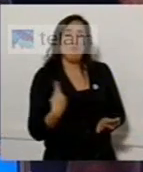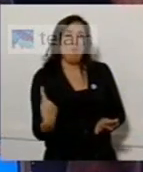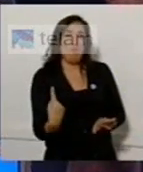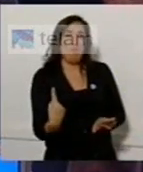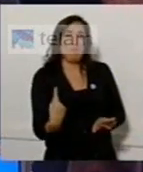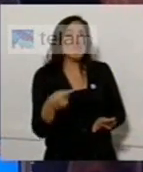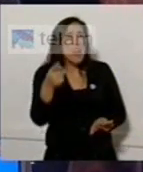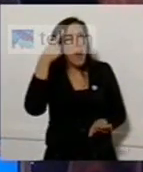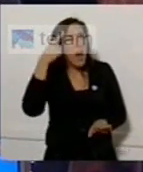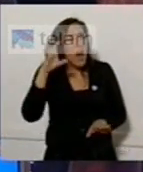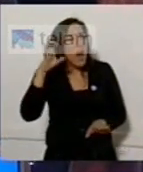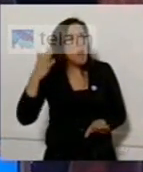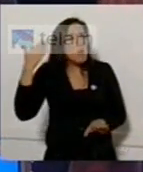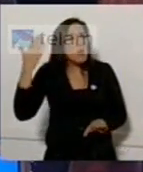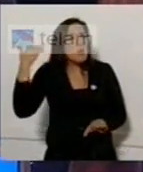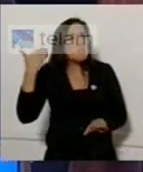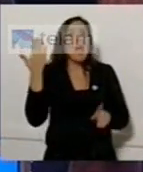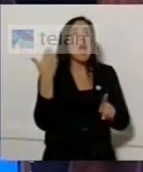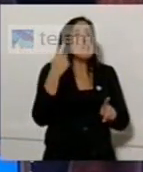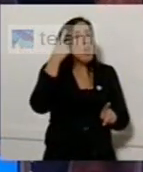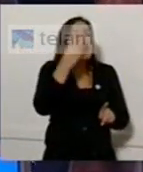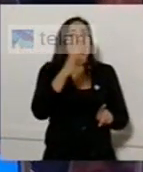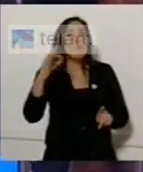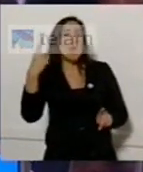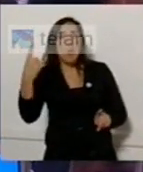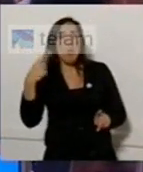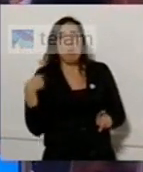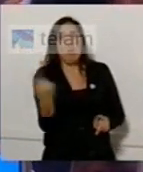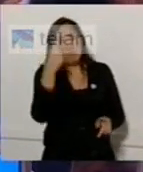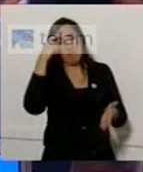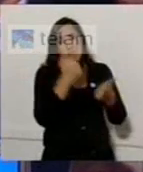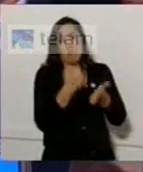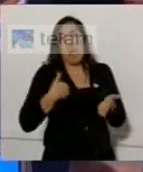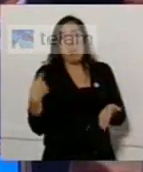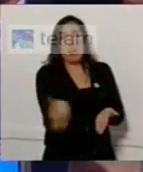acuérdense de aquel 2001 que vivimos los argentinos.